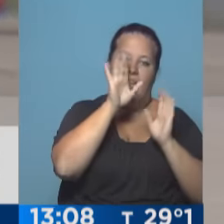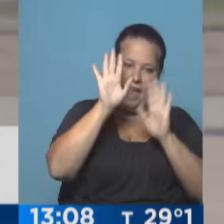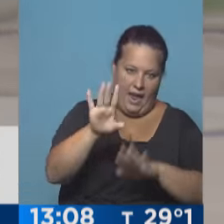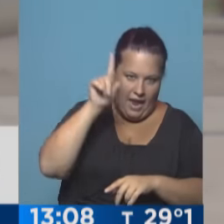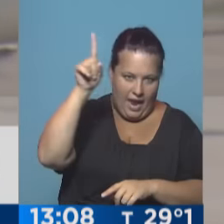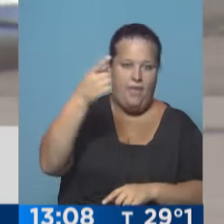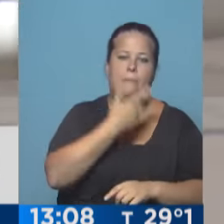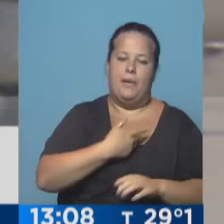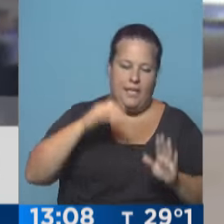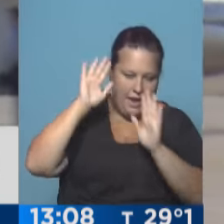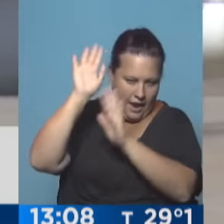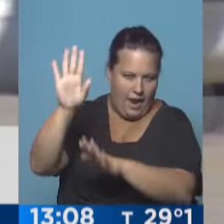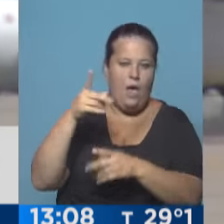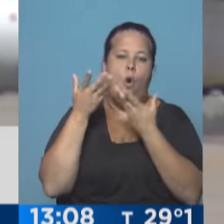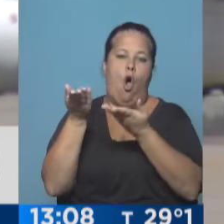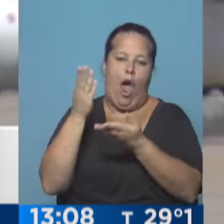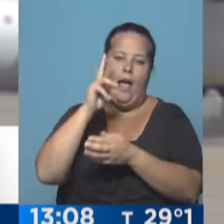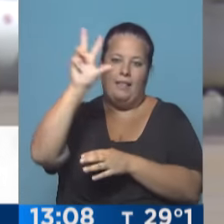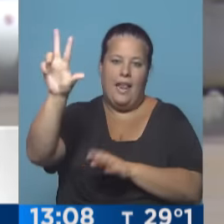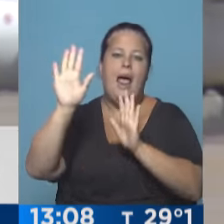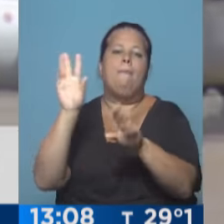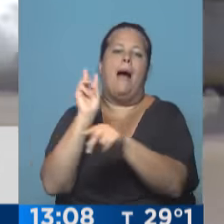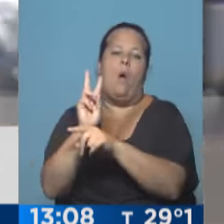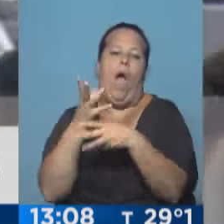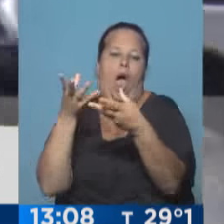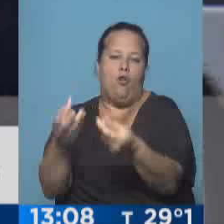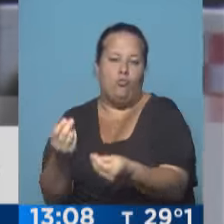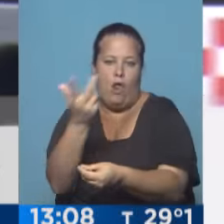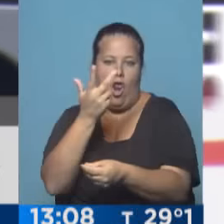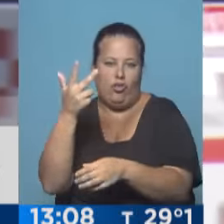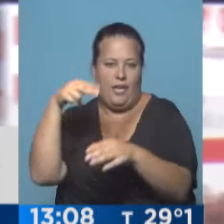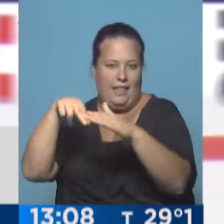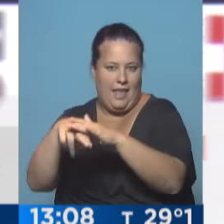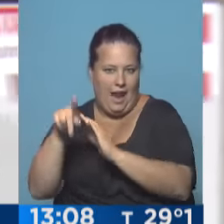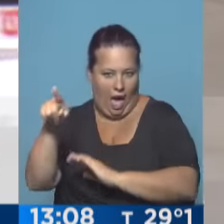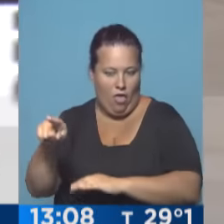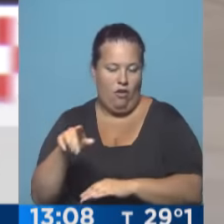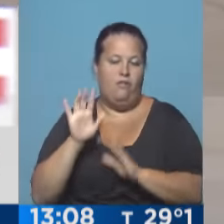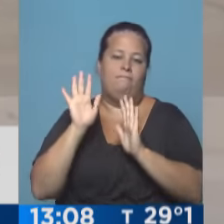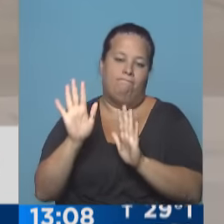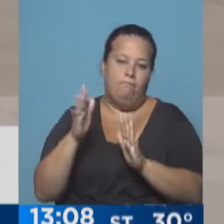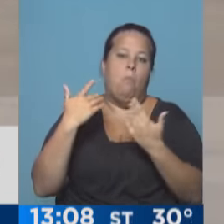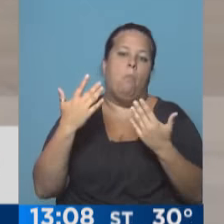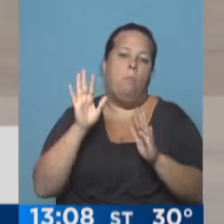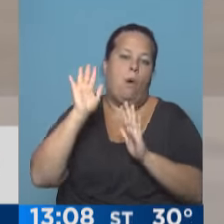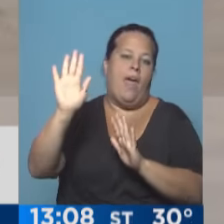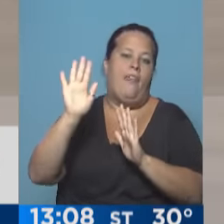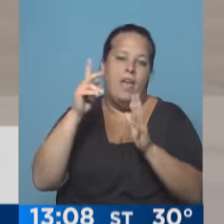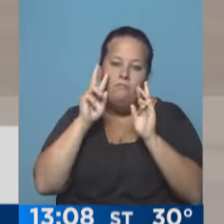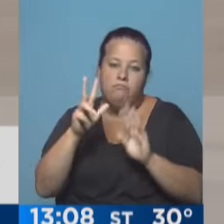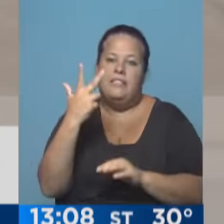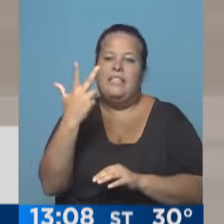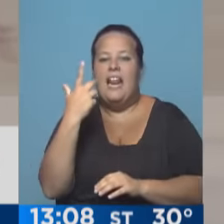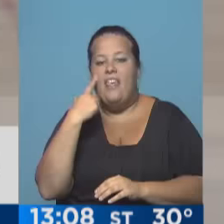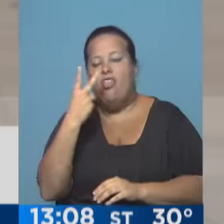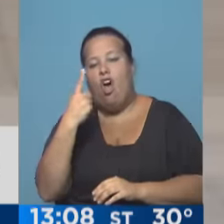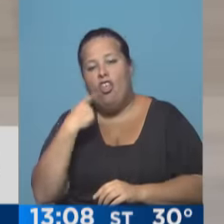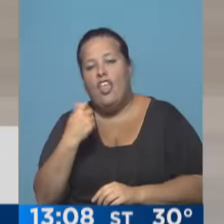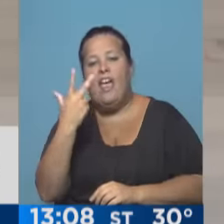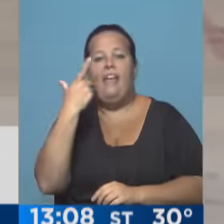el presidente y un colaborador más que se quedaron a acompañar a los internados, que pueden llegar a estar en observación entre